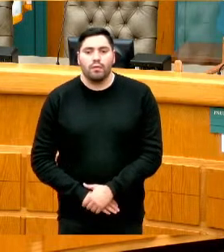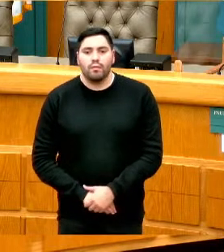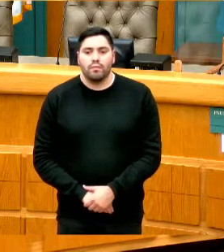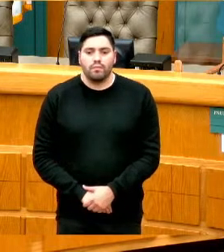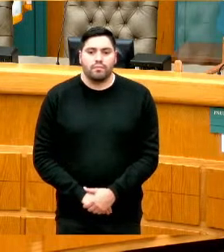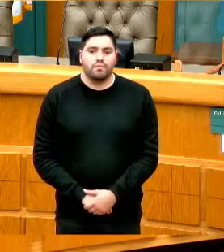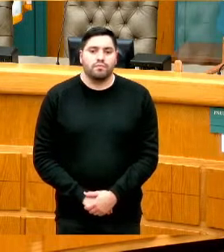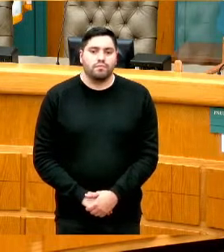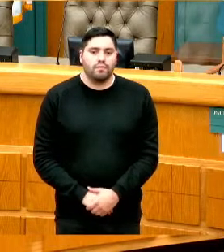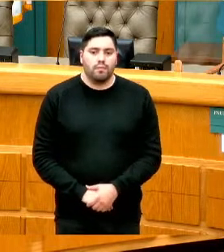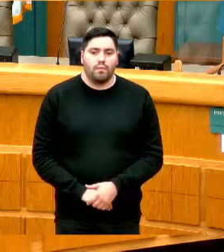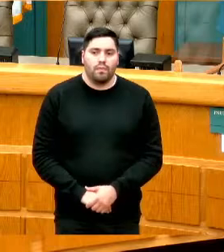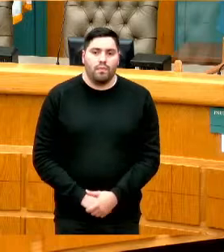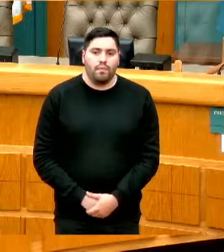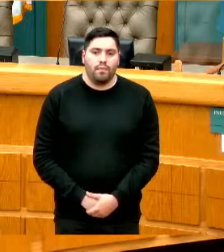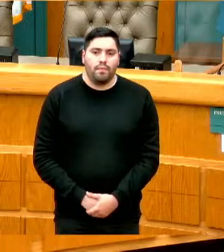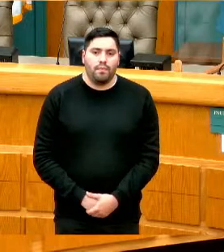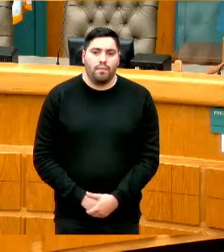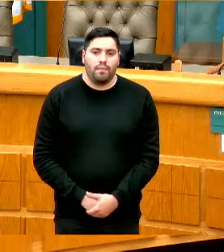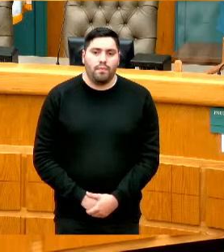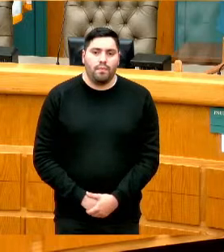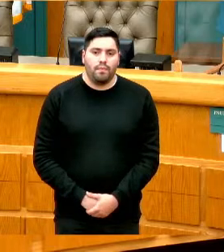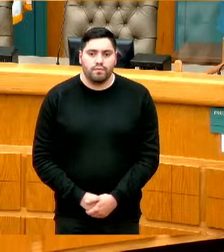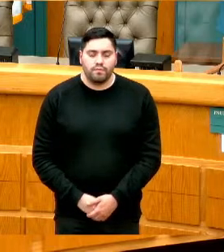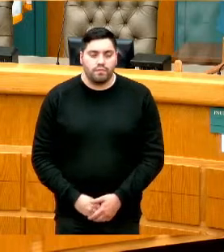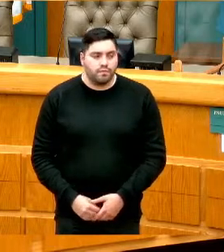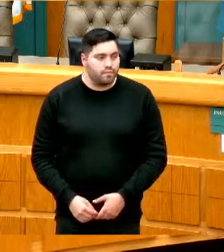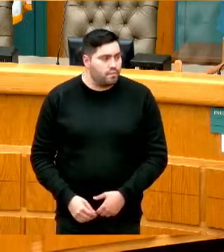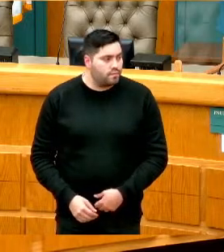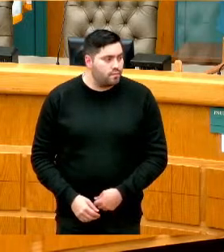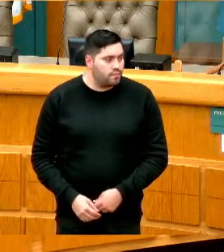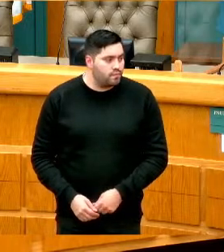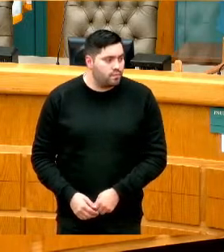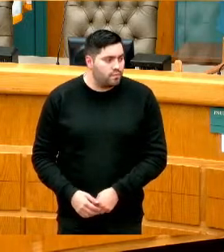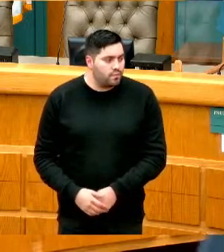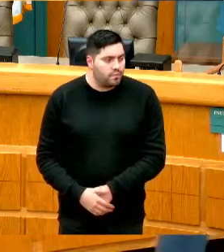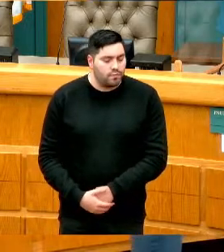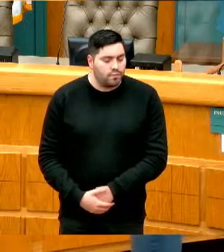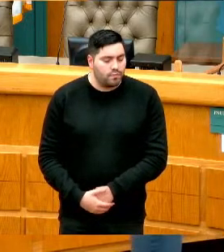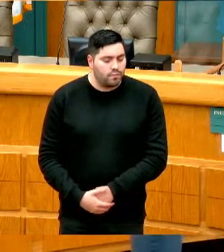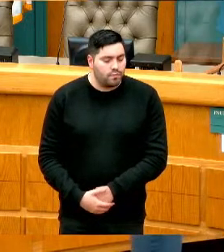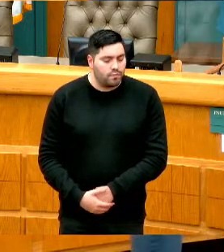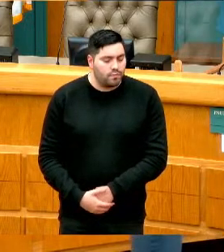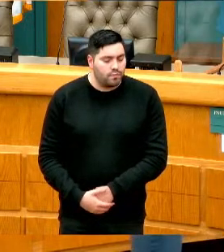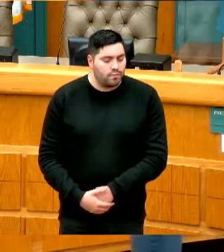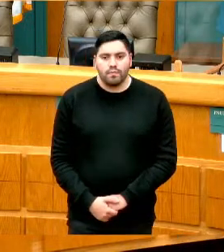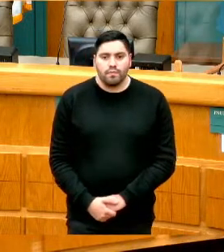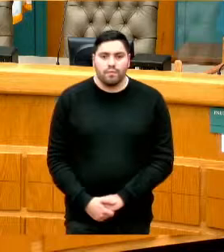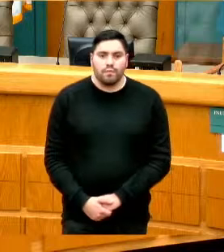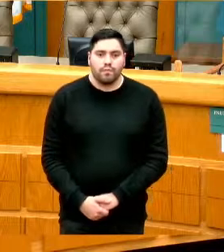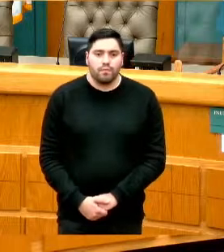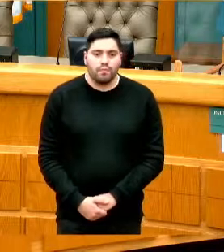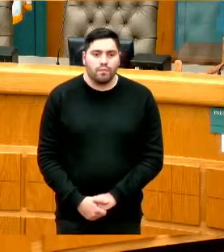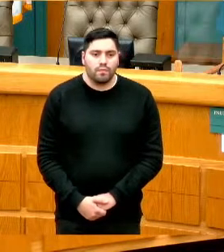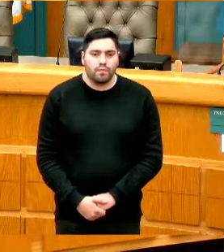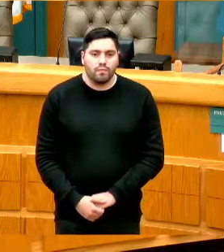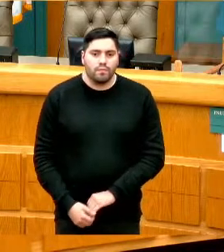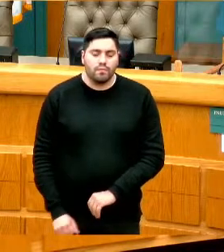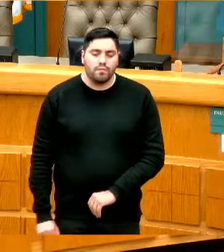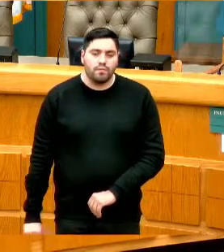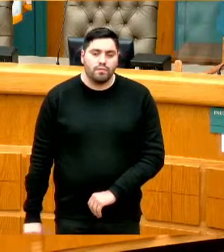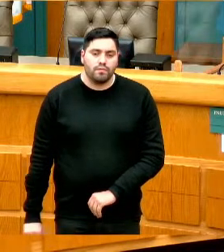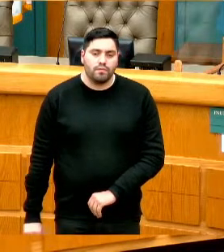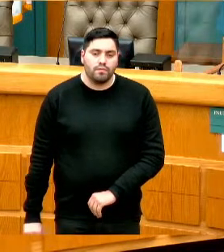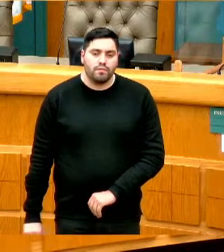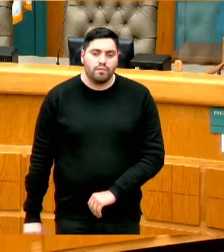y Janssen están disponibles para personas mayores de 18 años. El día de mañana va a haber una clínica ambulatoria del Distrito de Salud para clientes